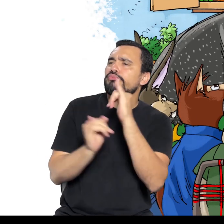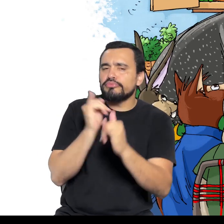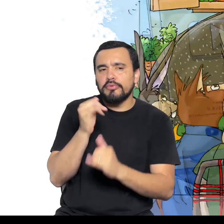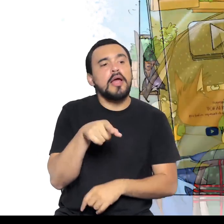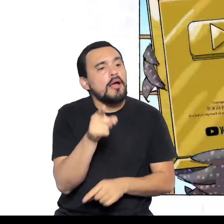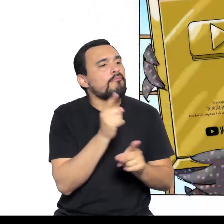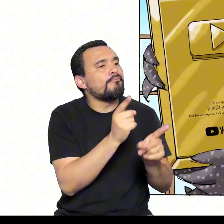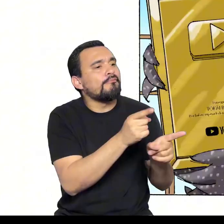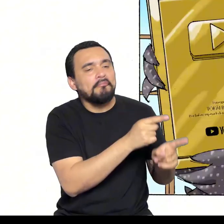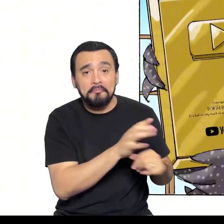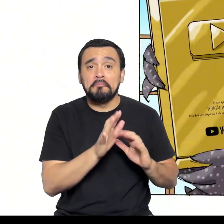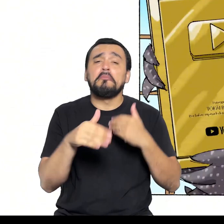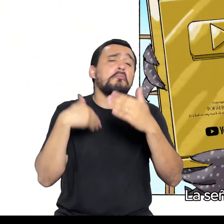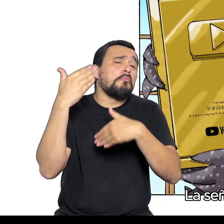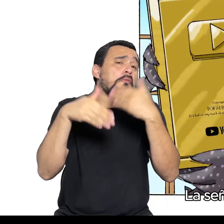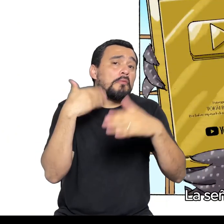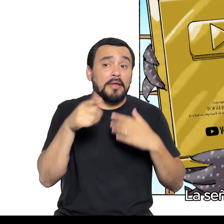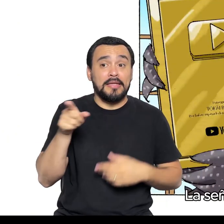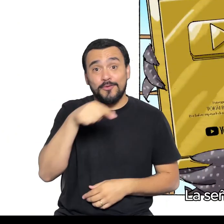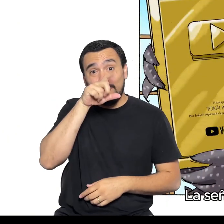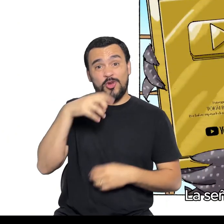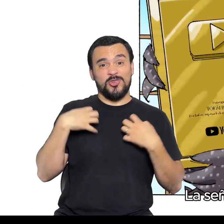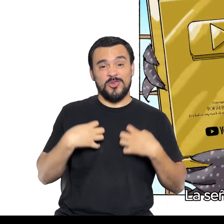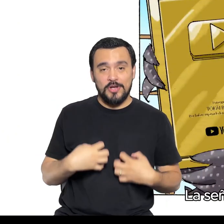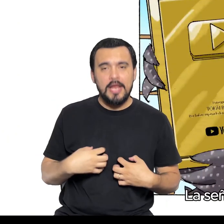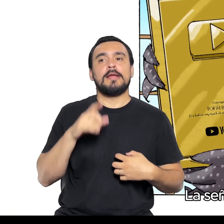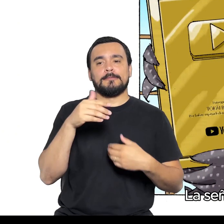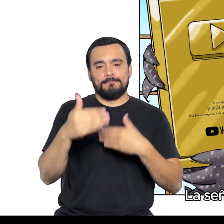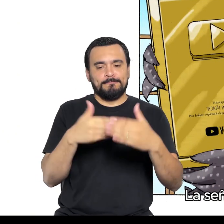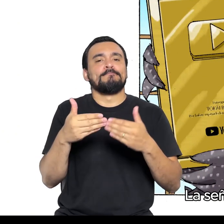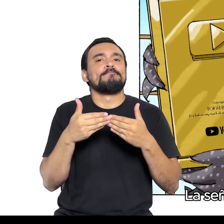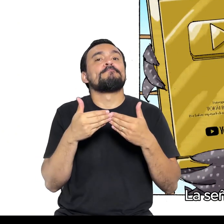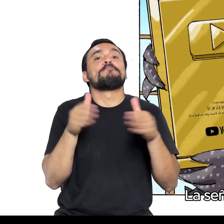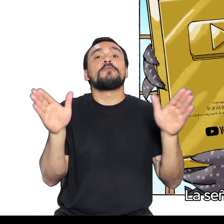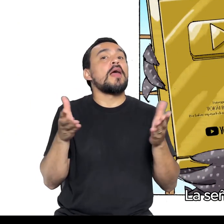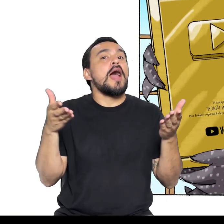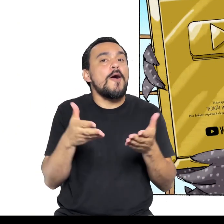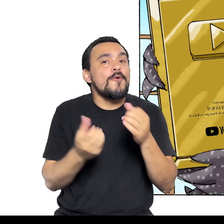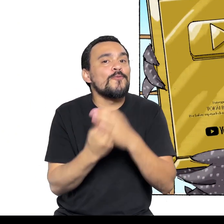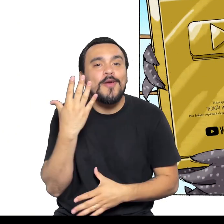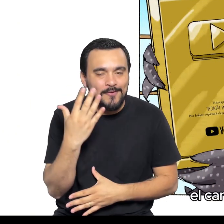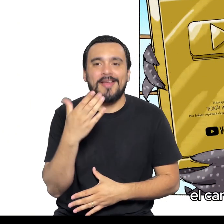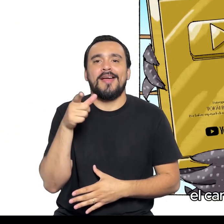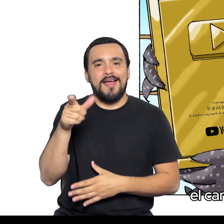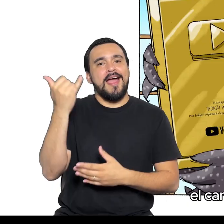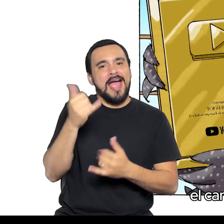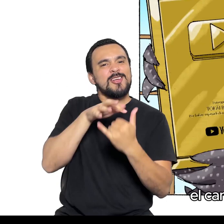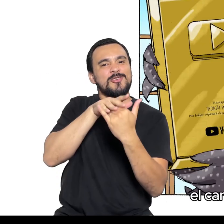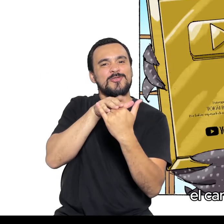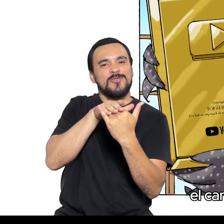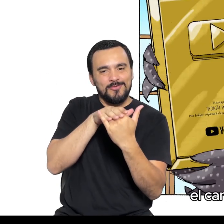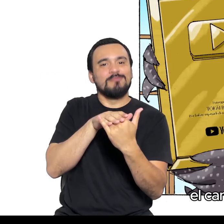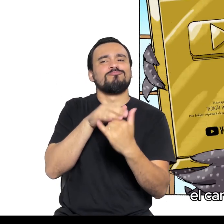en la semana. Luego de un tiempo, la señorita Tocay abrió el que es actualmente el canal